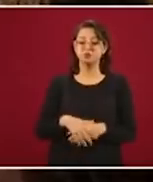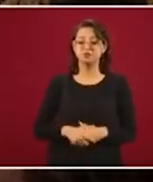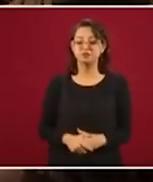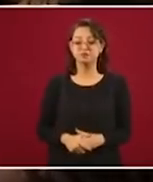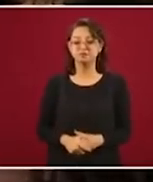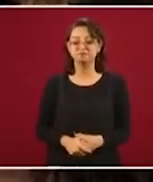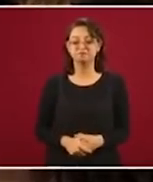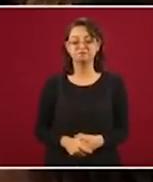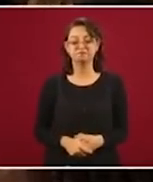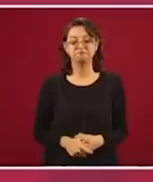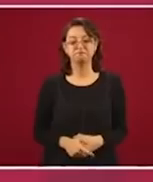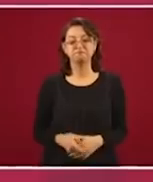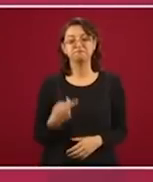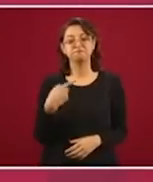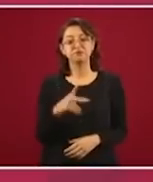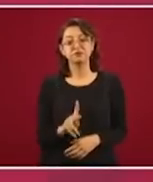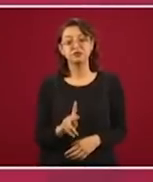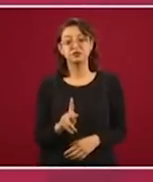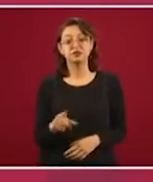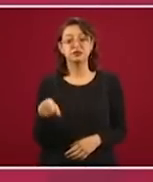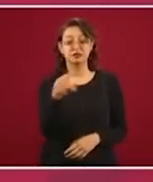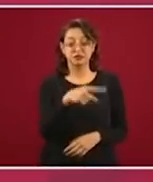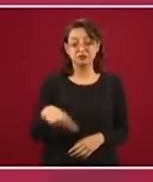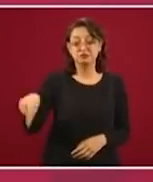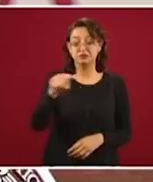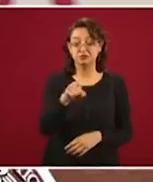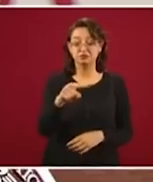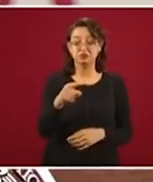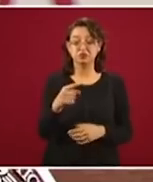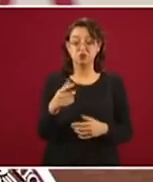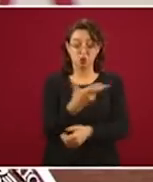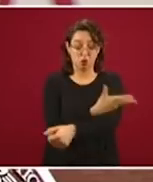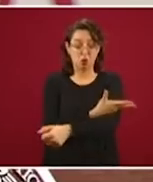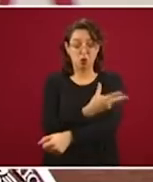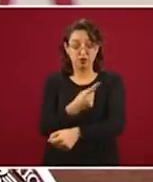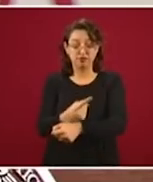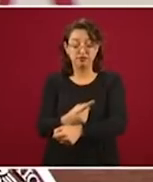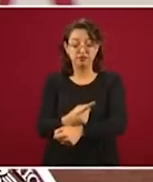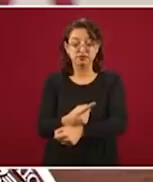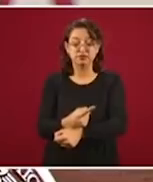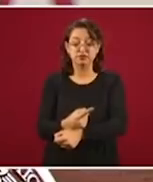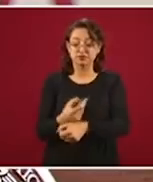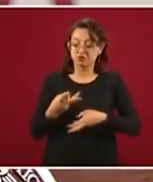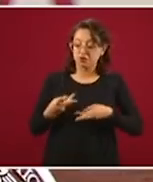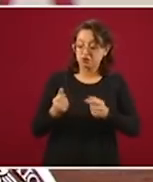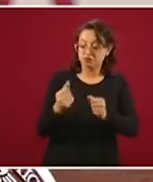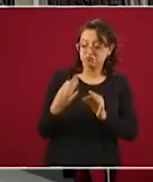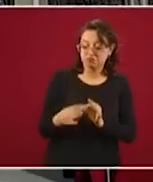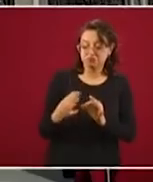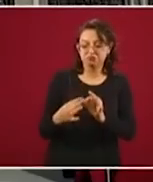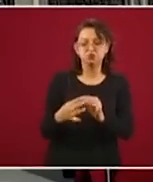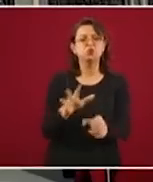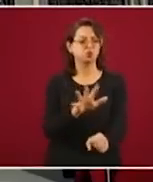Pero si manejan el presupuesto con honestidad y con eficiencia, les va a